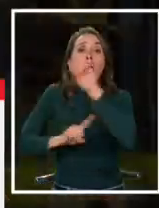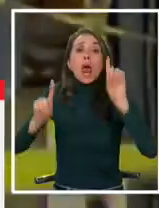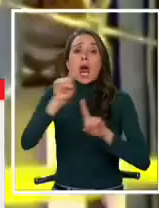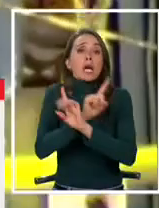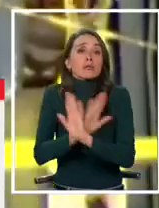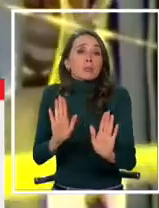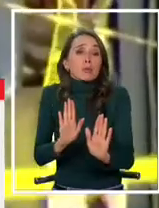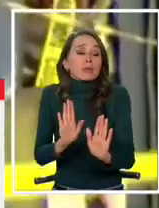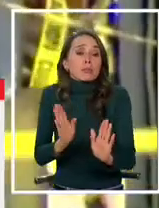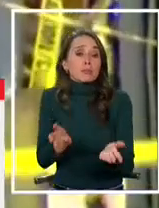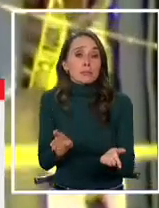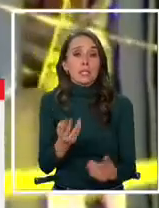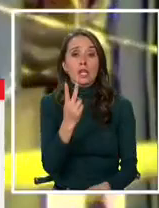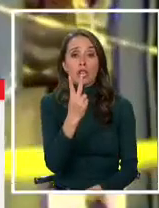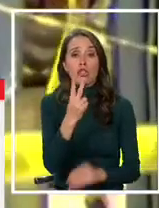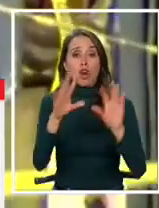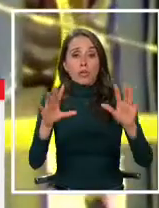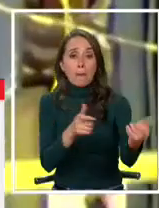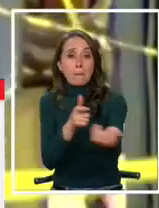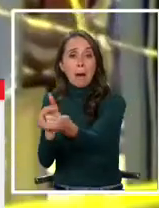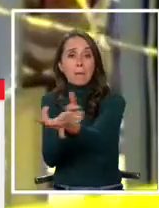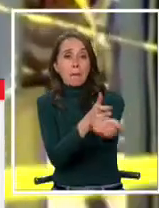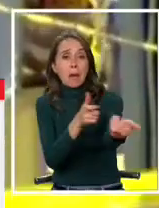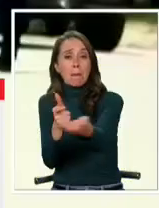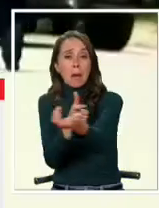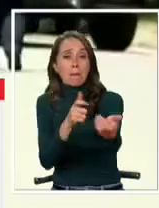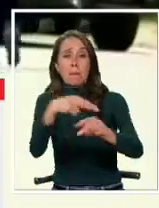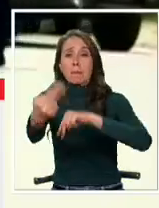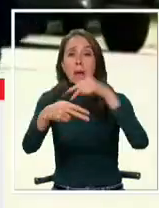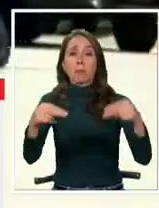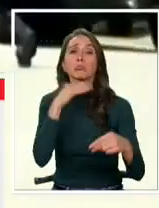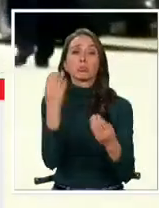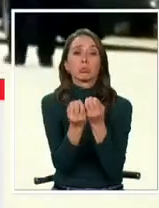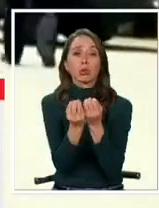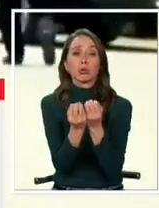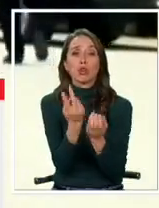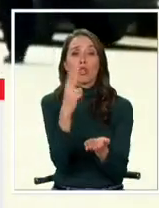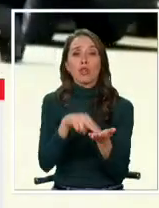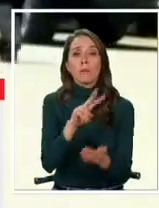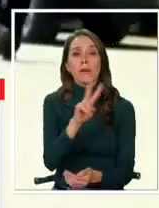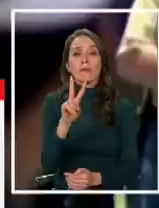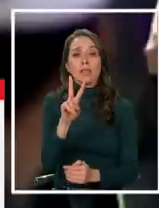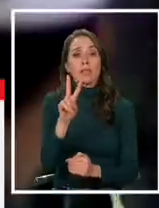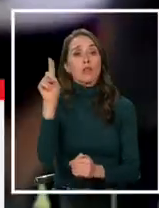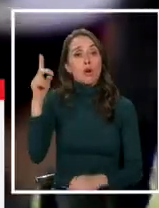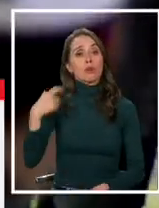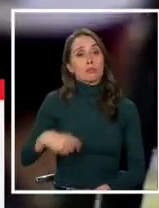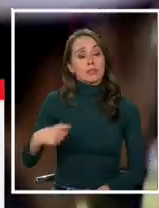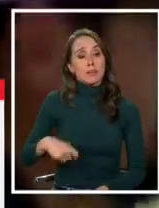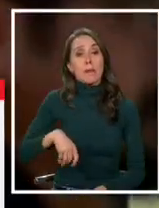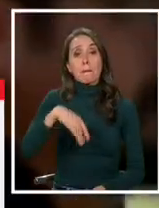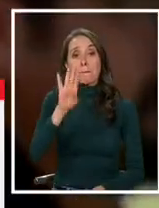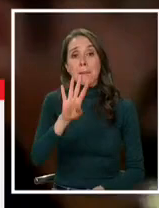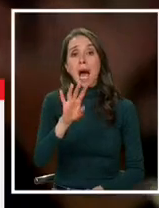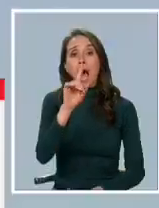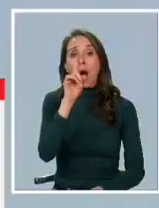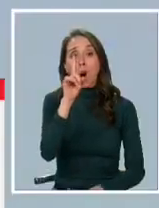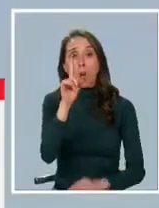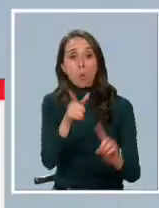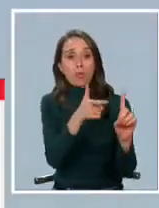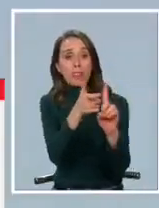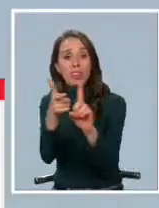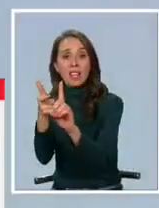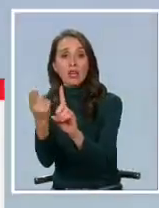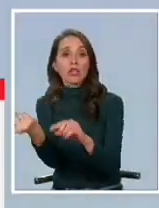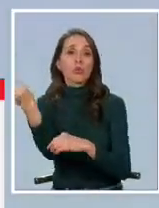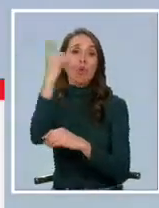esto más de 20010 tiroteos masivos se han registrado Durante este 2022 esto significa más de un tiroteo